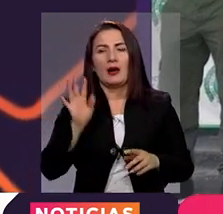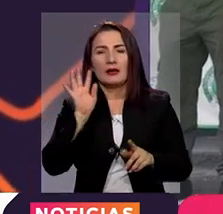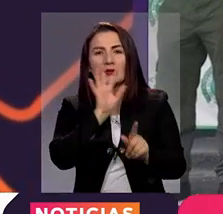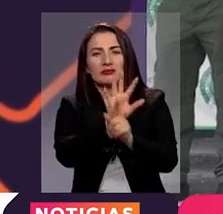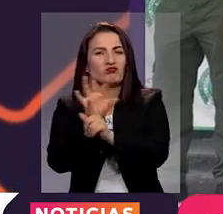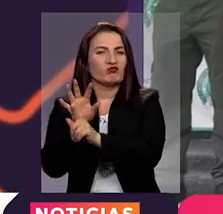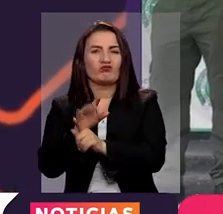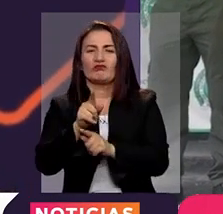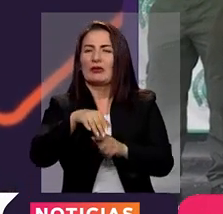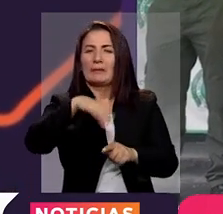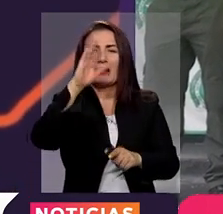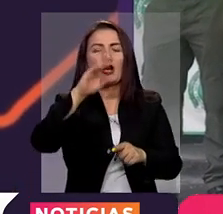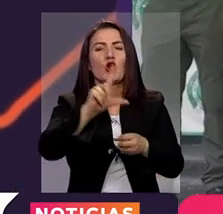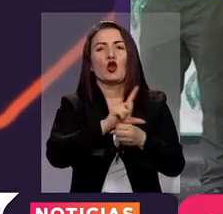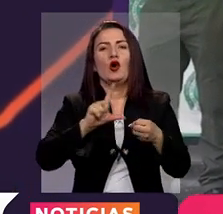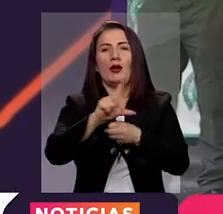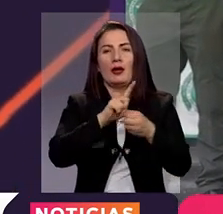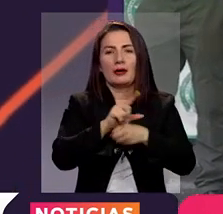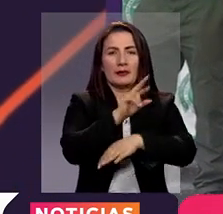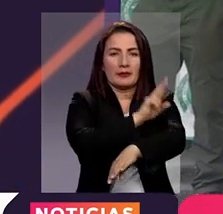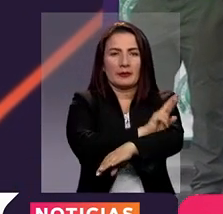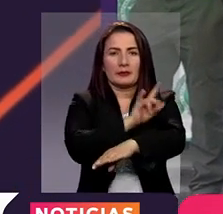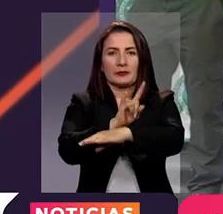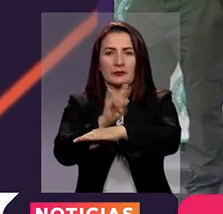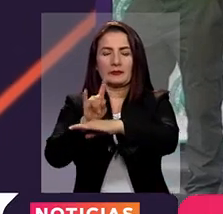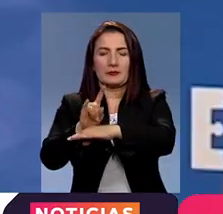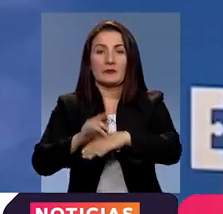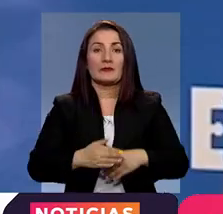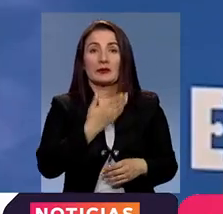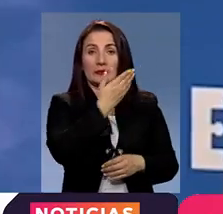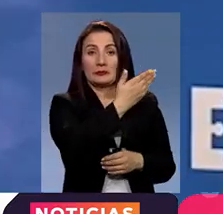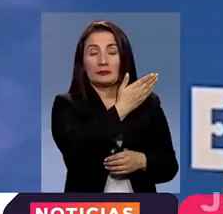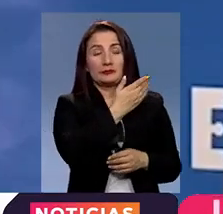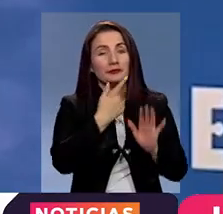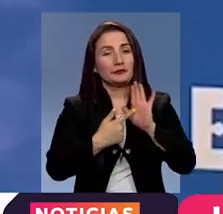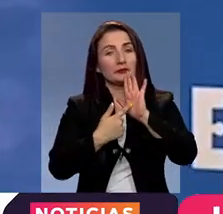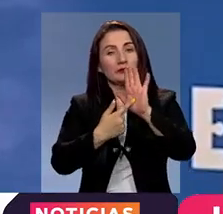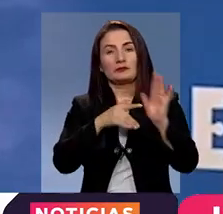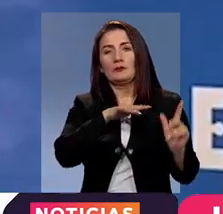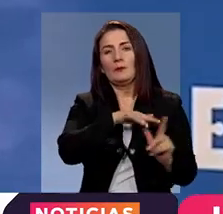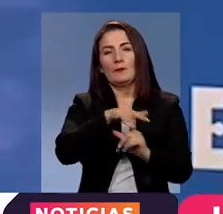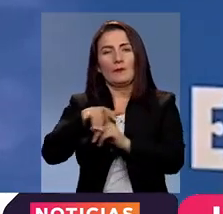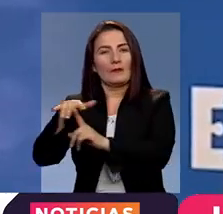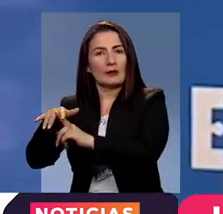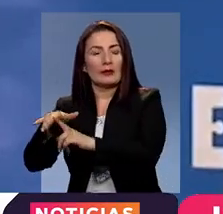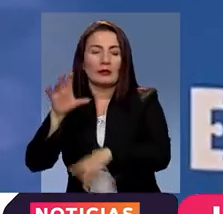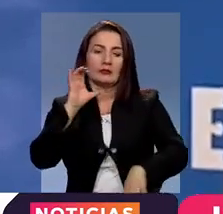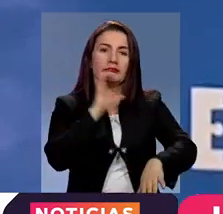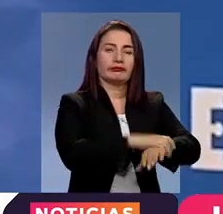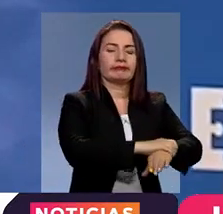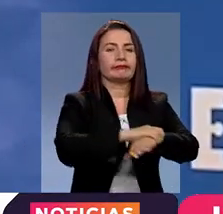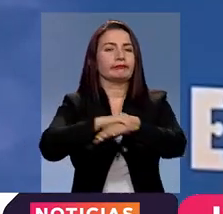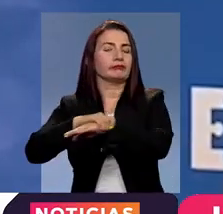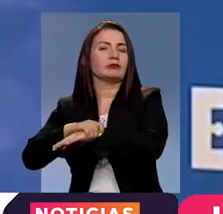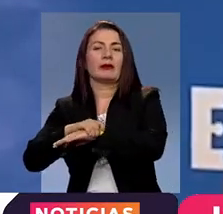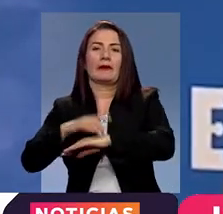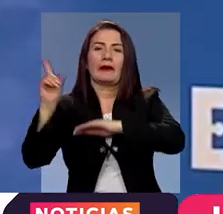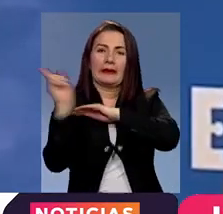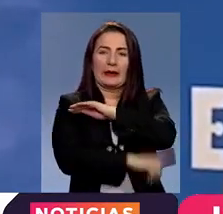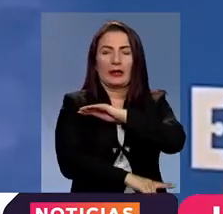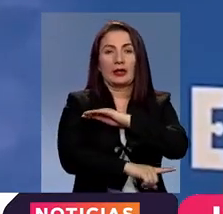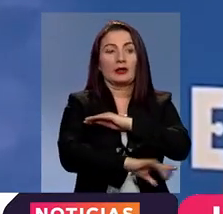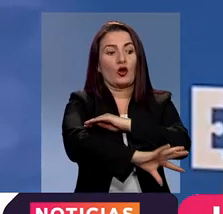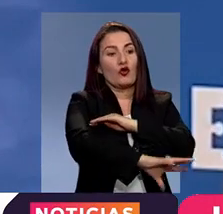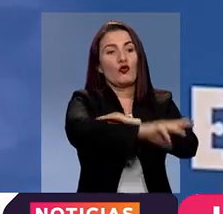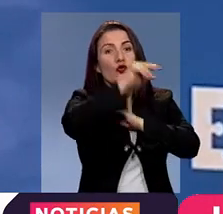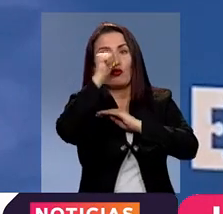a la ciudadanía en la localidad Rafael Uribe Uribe. Los hoy procesados fueron afectados con medida de aseguramiento por los delitos de hurto agravado